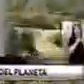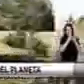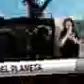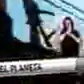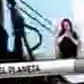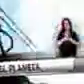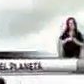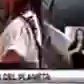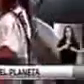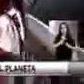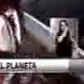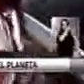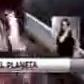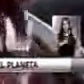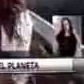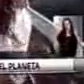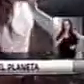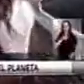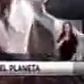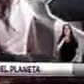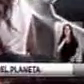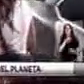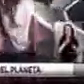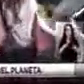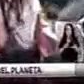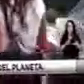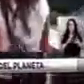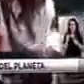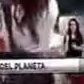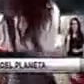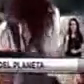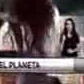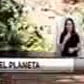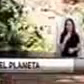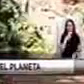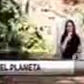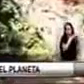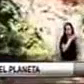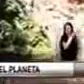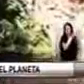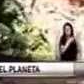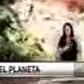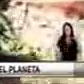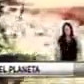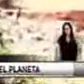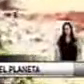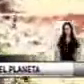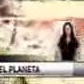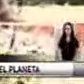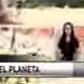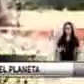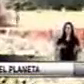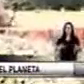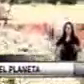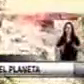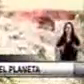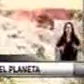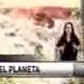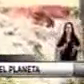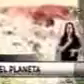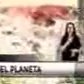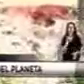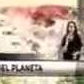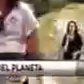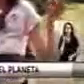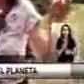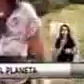en 2 minutos y medio. Pueden calcular más o menos la velocidad que uno puede alcanzar. Cerca de 140